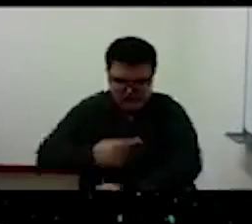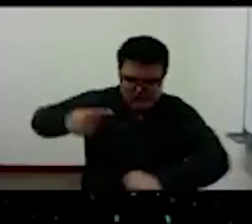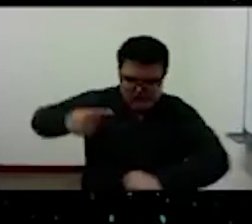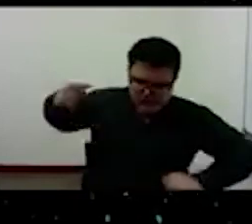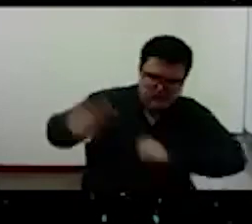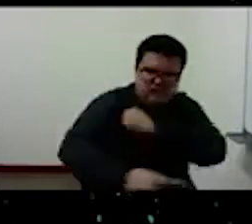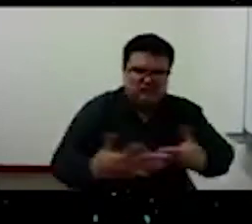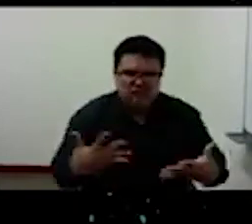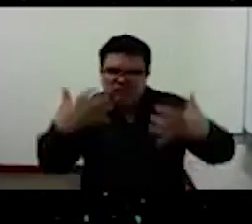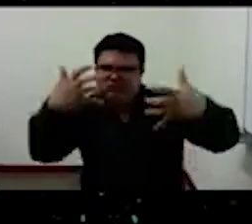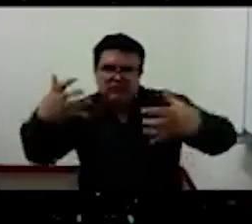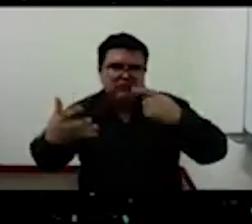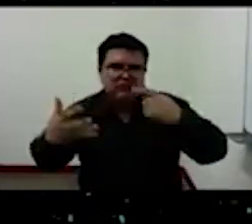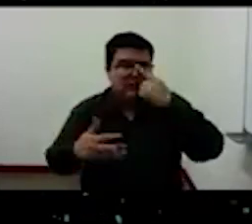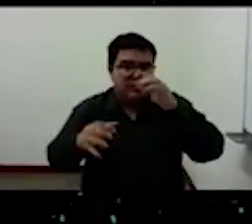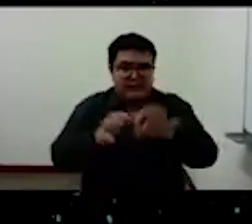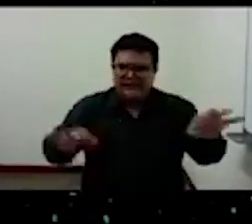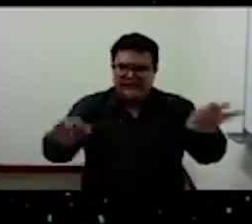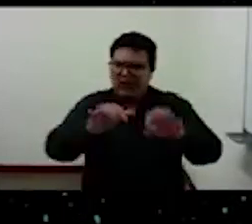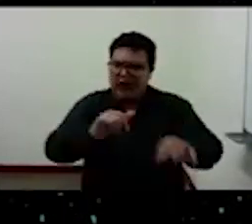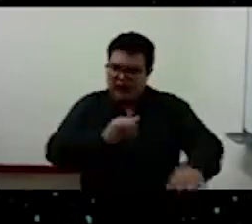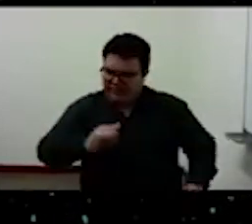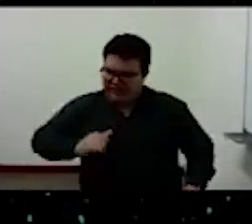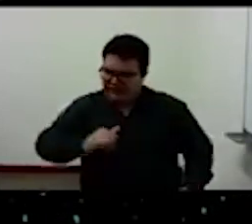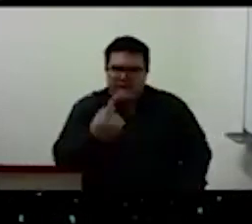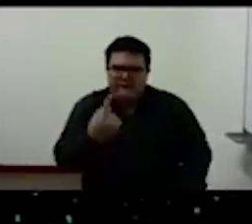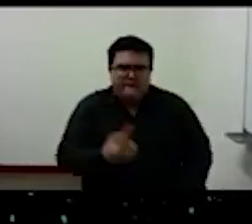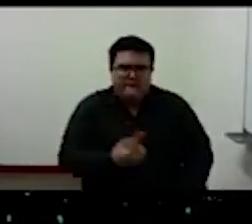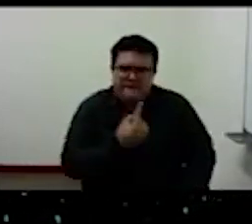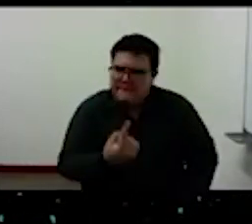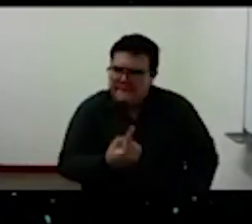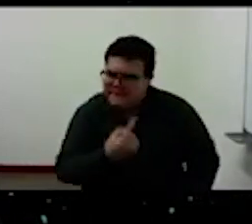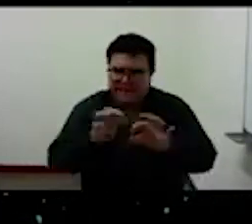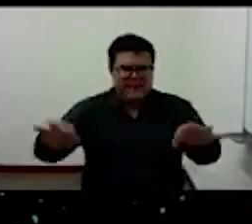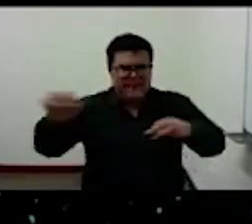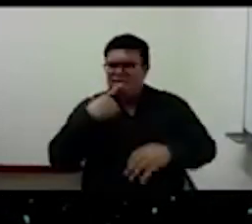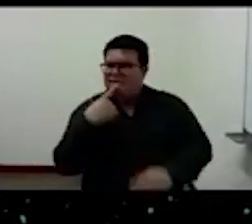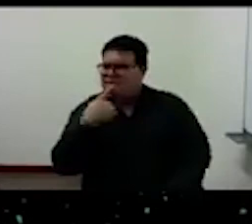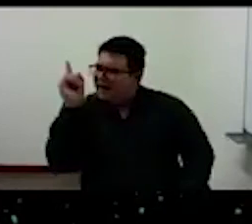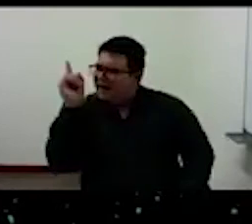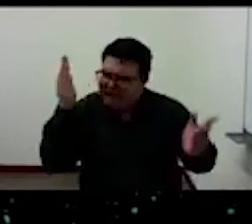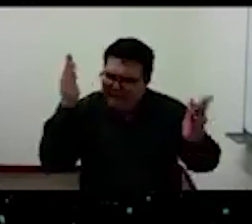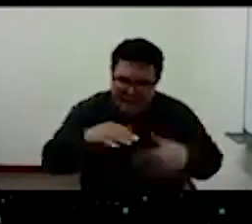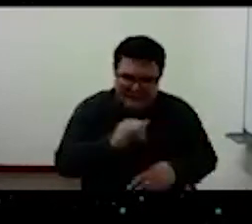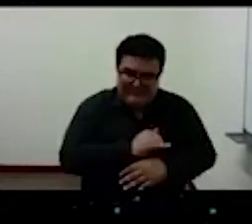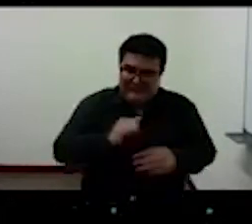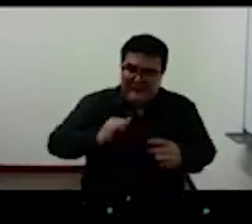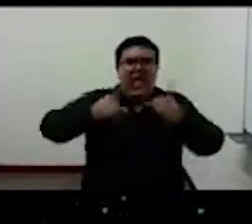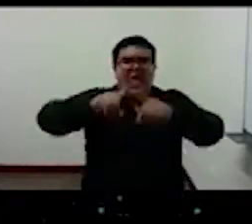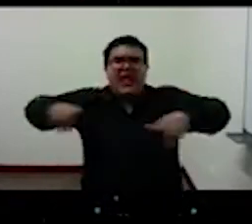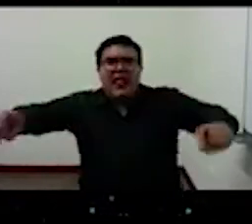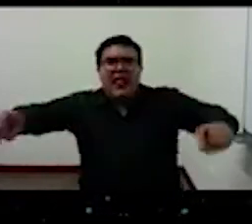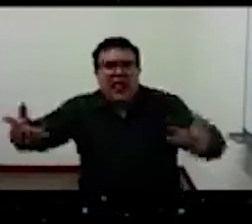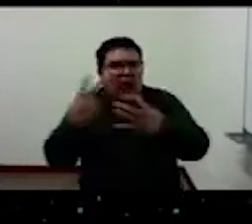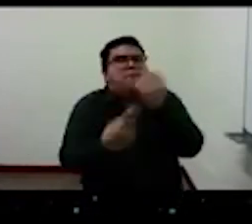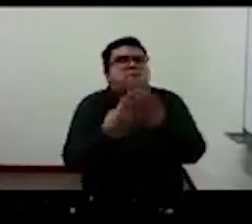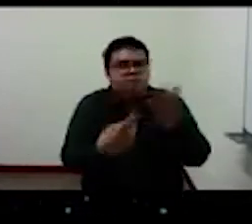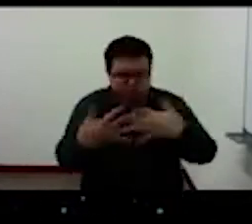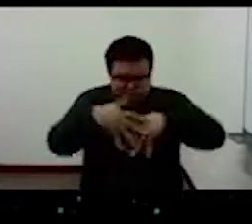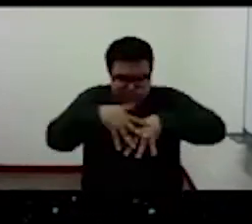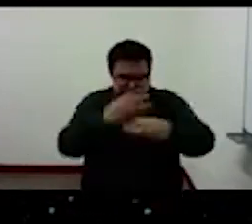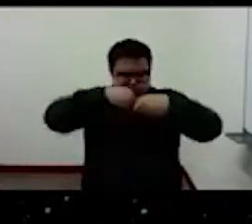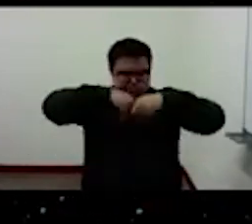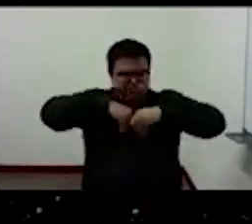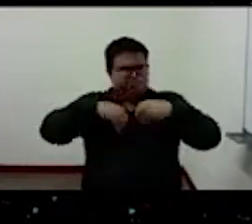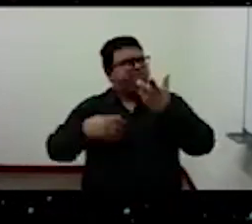La singularidad es un acontecimiento misterioso que conjuga la individualidad y la multiplicidad al mismo tiempo. Es lo